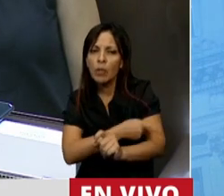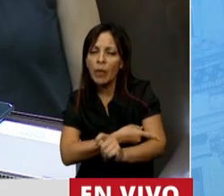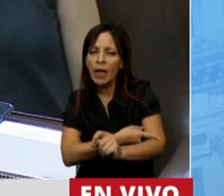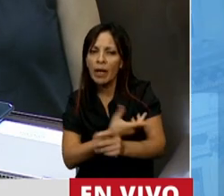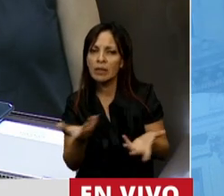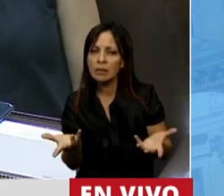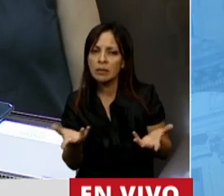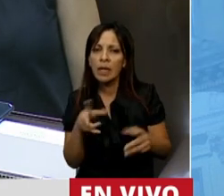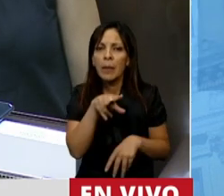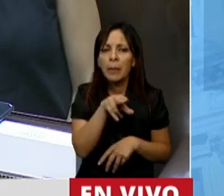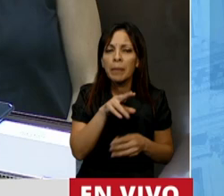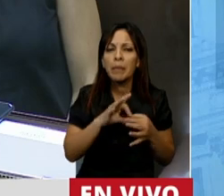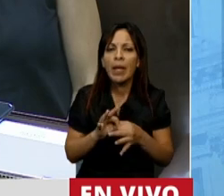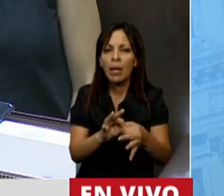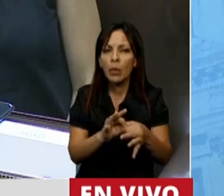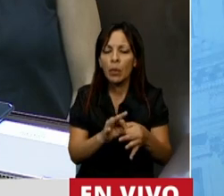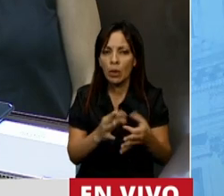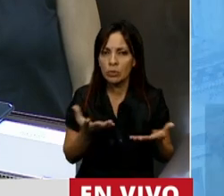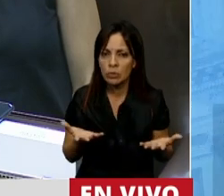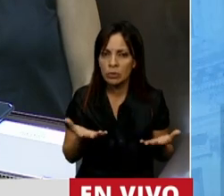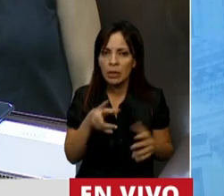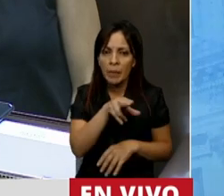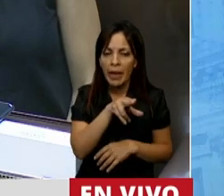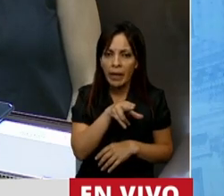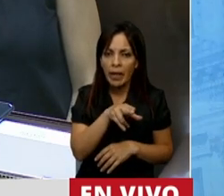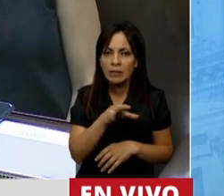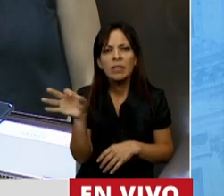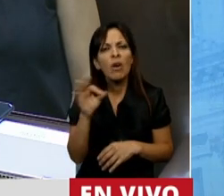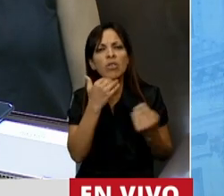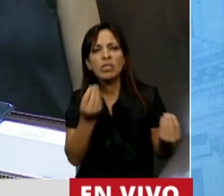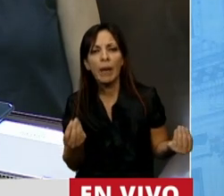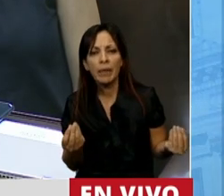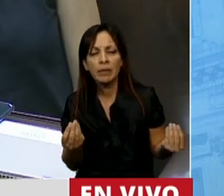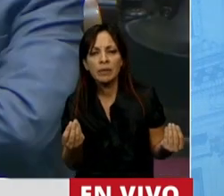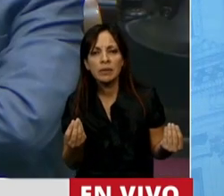los vínculos de pareja cuando se legitima el patriarcado? ¿O desconocen que muchas veces